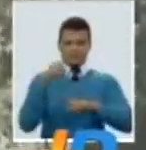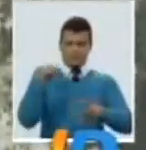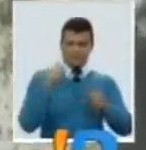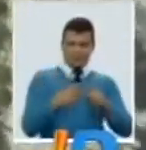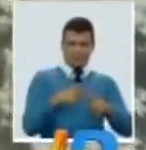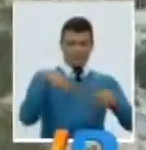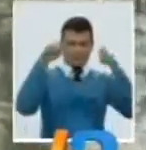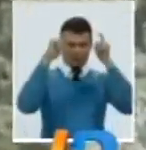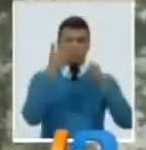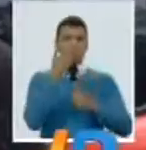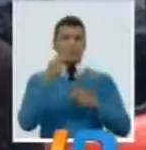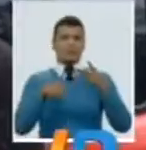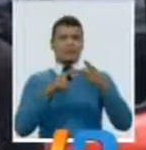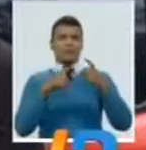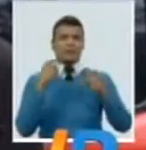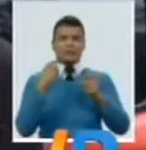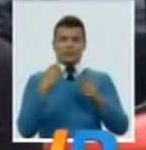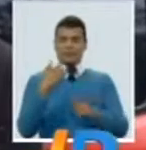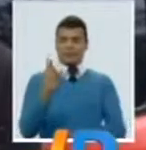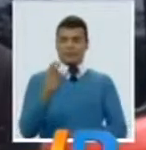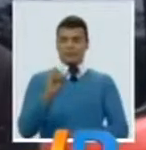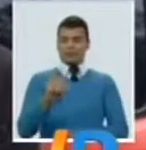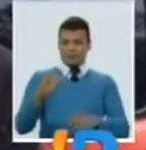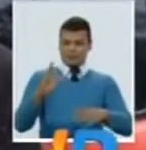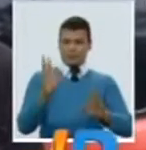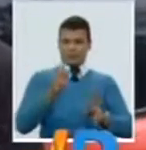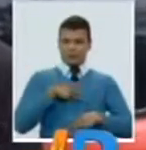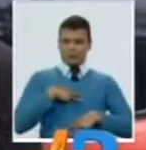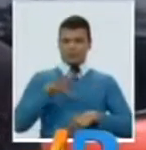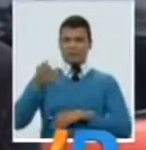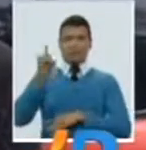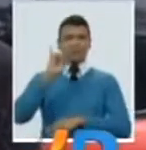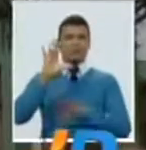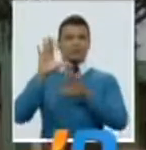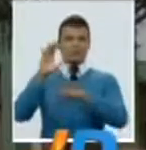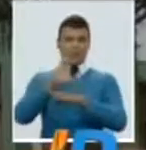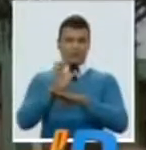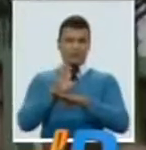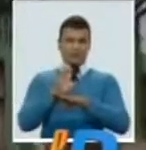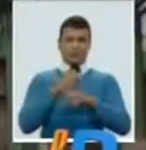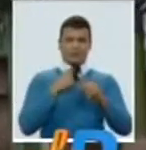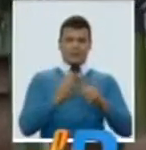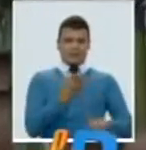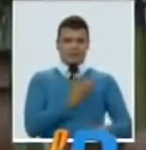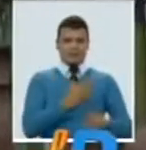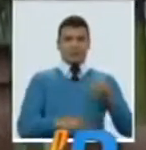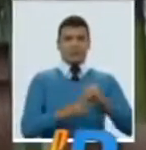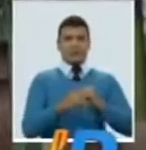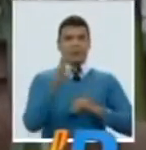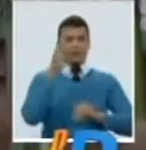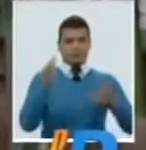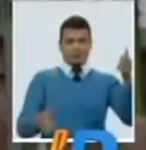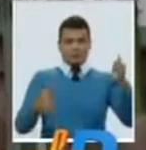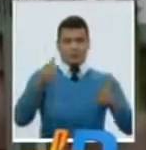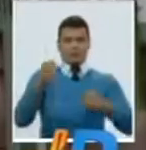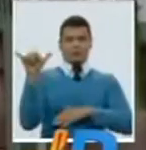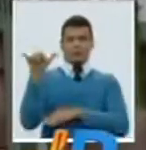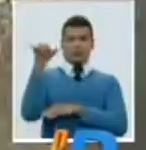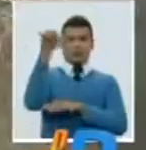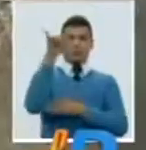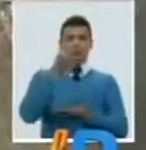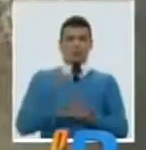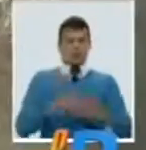belleza, y su esposo Walter Ocampo, propietario de la emisora radial Super W de Ecuador, al igual que el cuerpo del piloto John Larson. Las autoridades